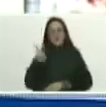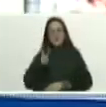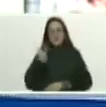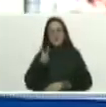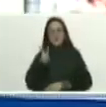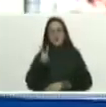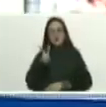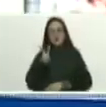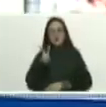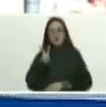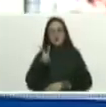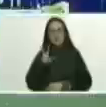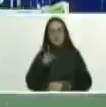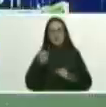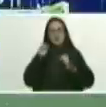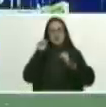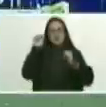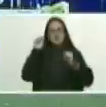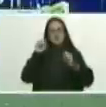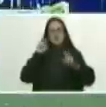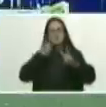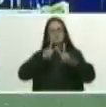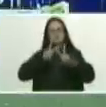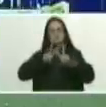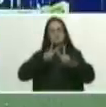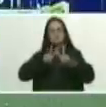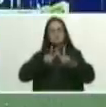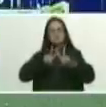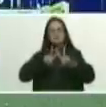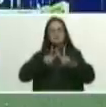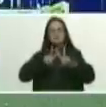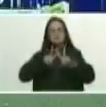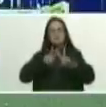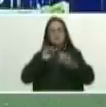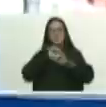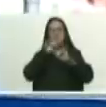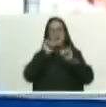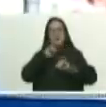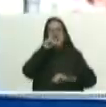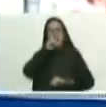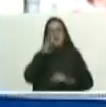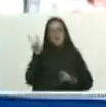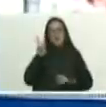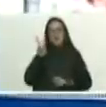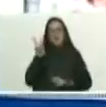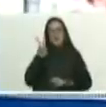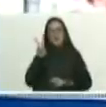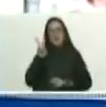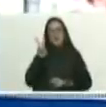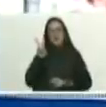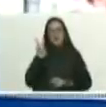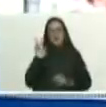venezolana! ¡Que viva la gran visión Vivienda Venezuela! ¡Feliz año, Venezuela! ¡Felices